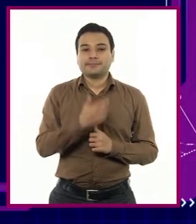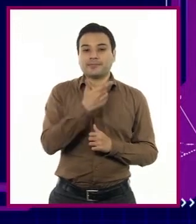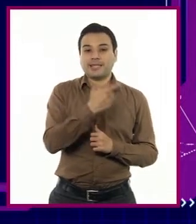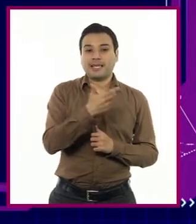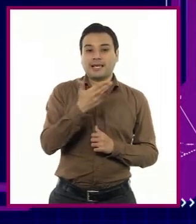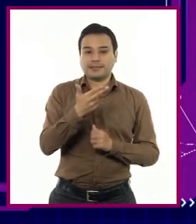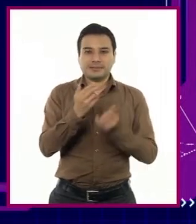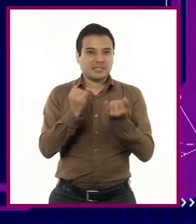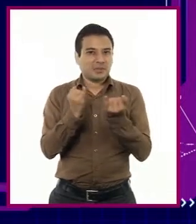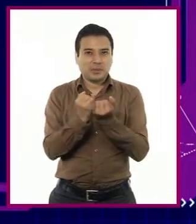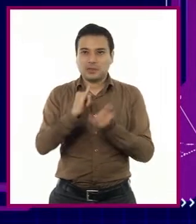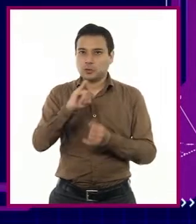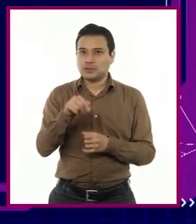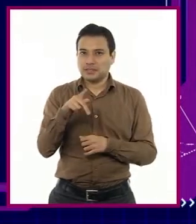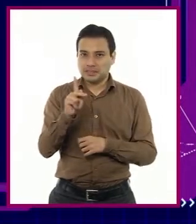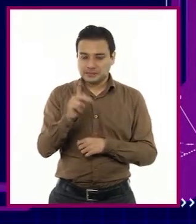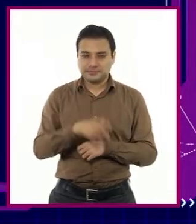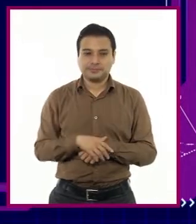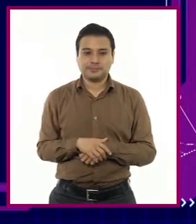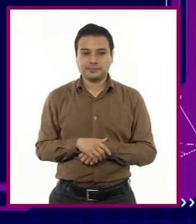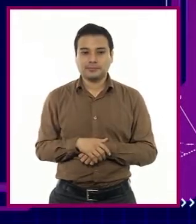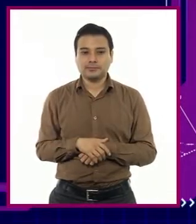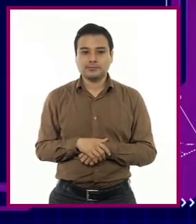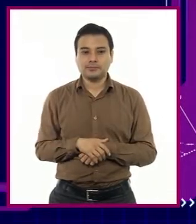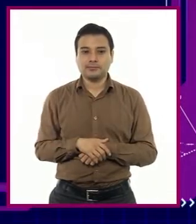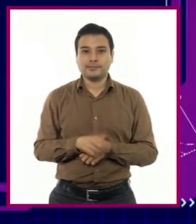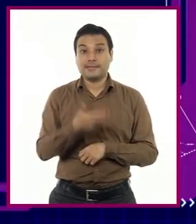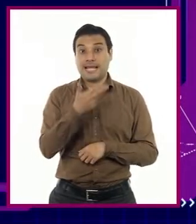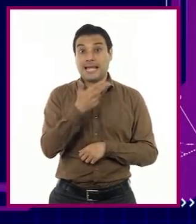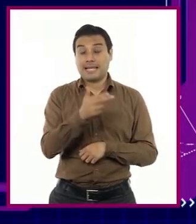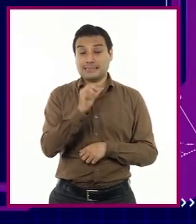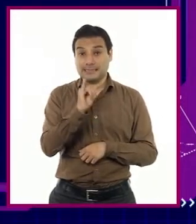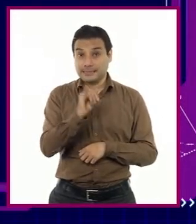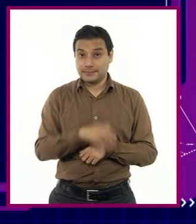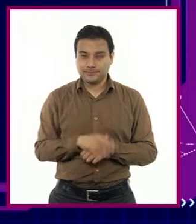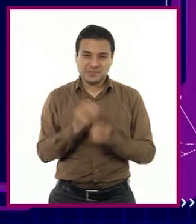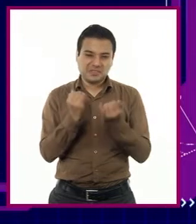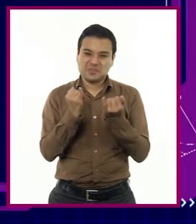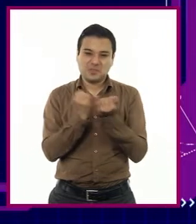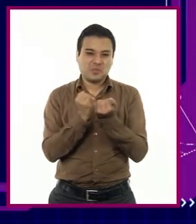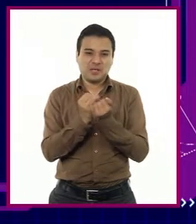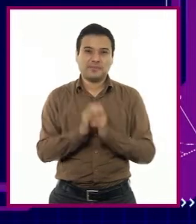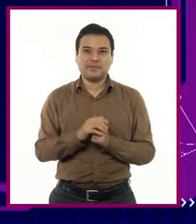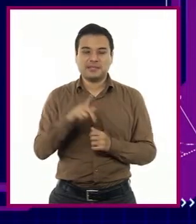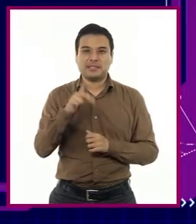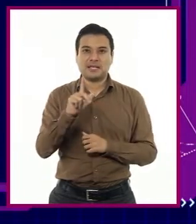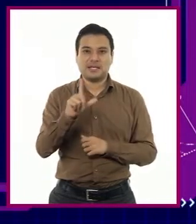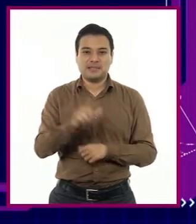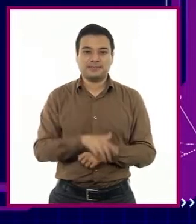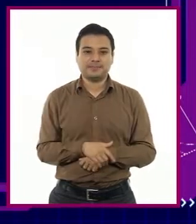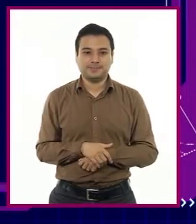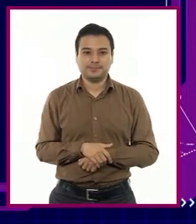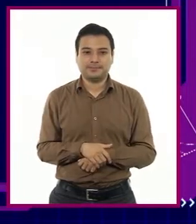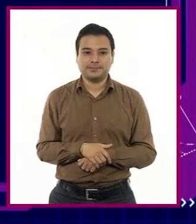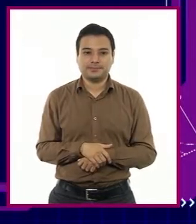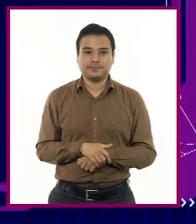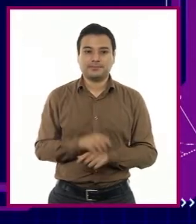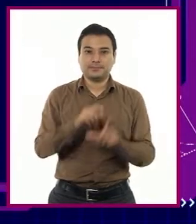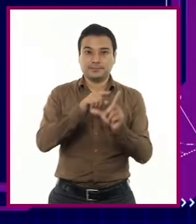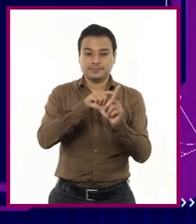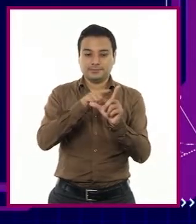es congruente al lado JK, al igual que el lado HI es congruente a KL. El